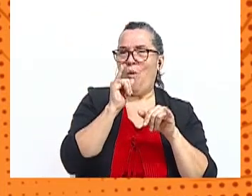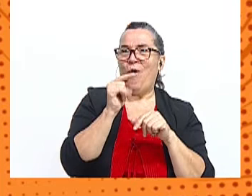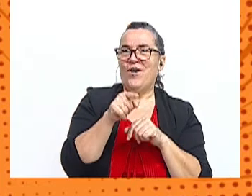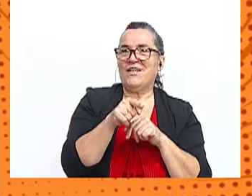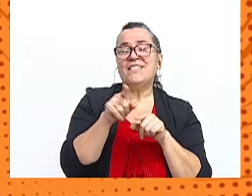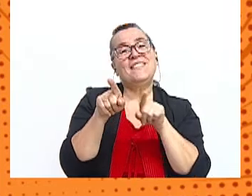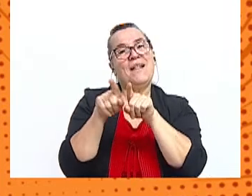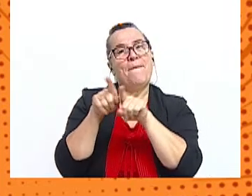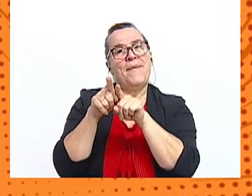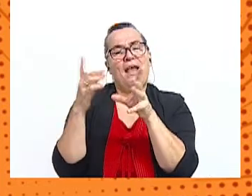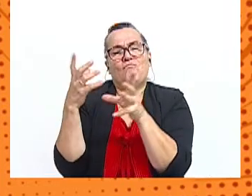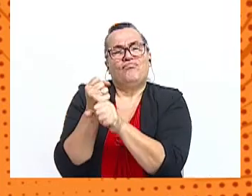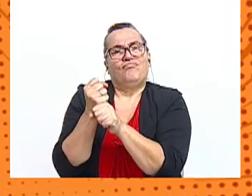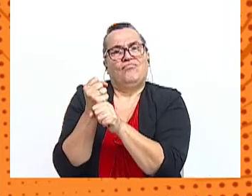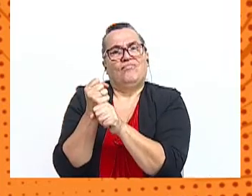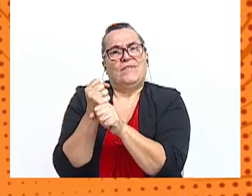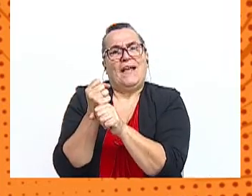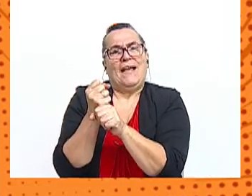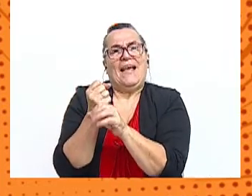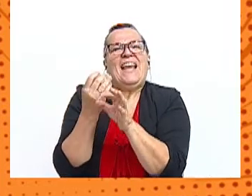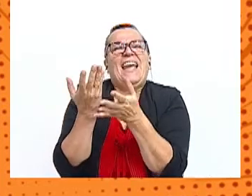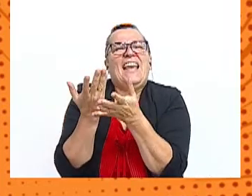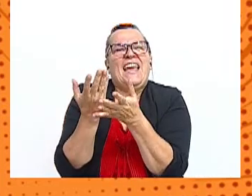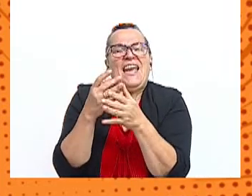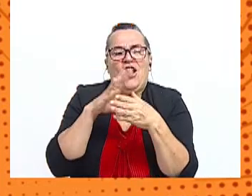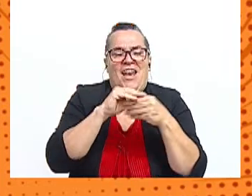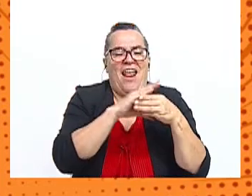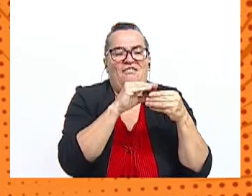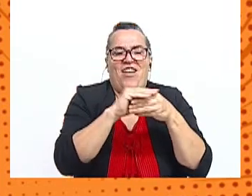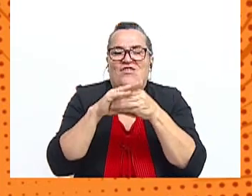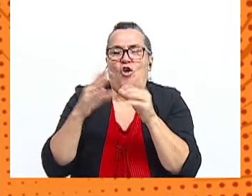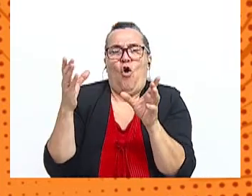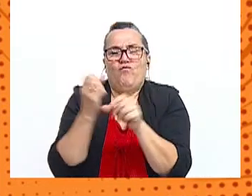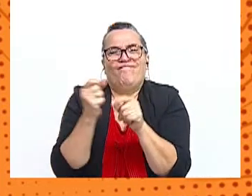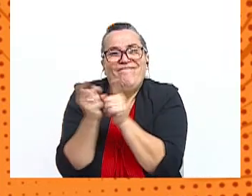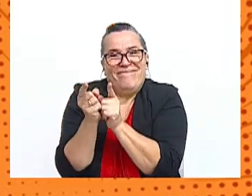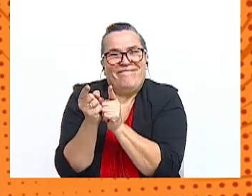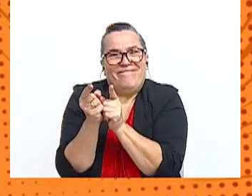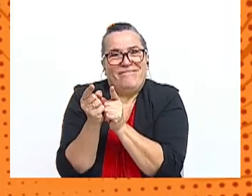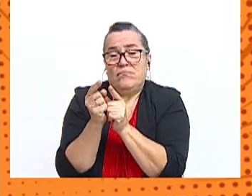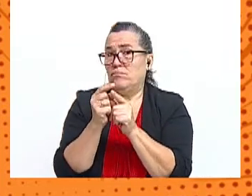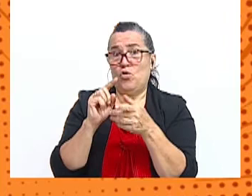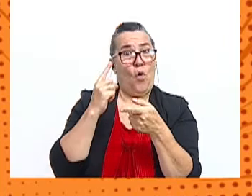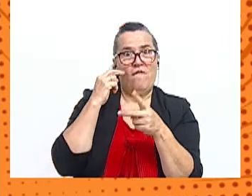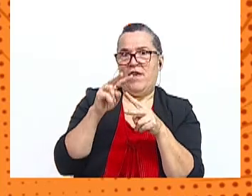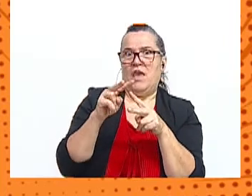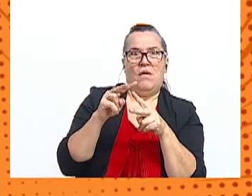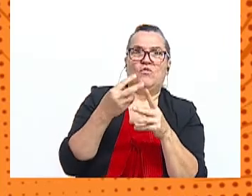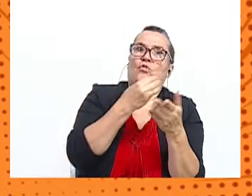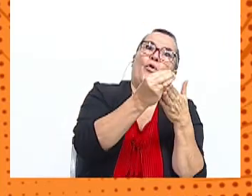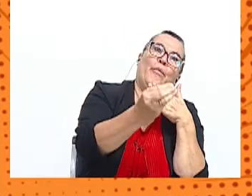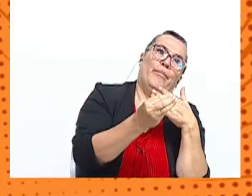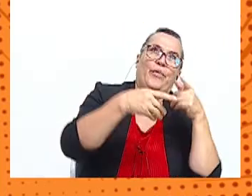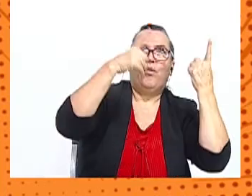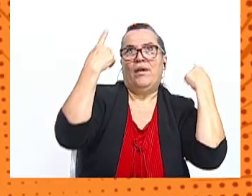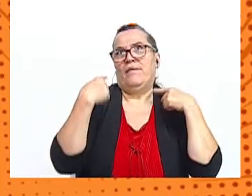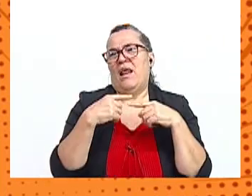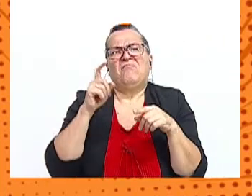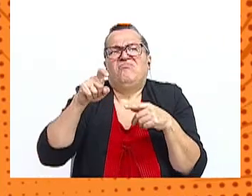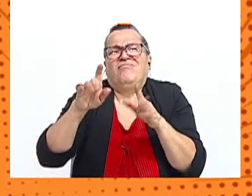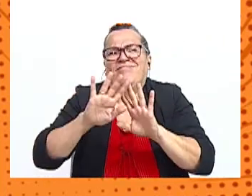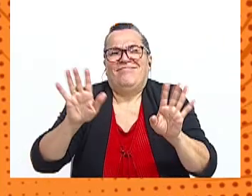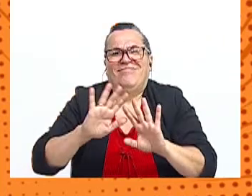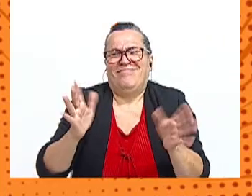y resume, sintetiza una narración. No vimos el momento en el que el personaje compró el traje de flor. No es